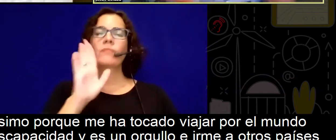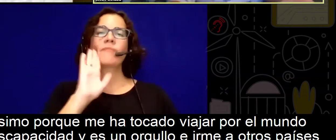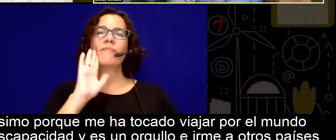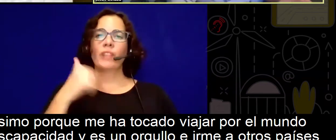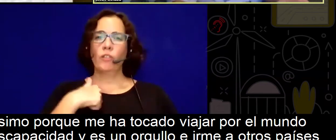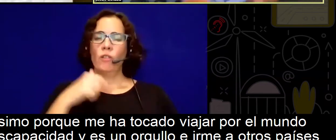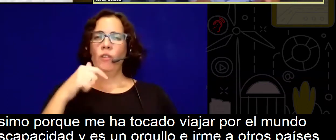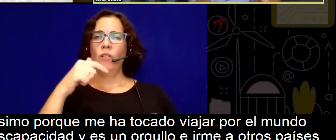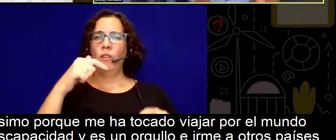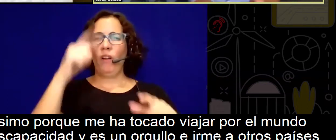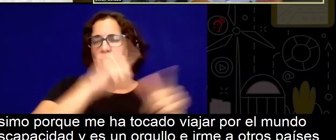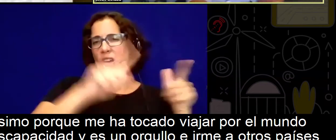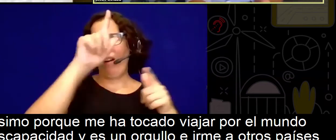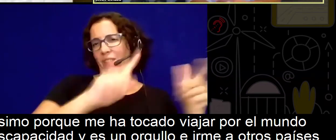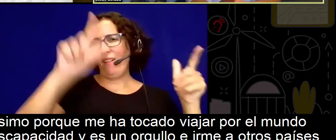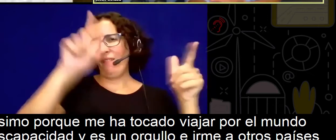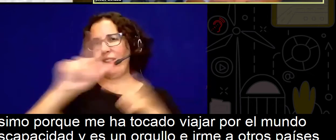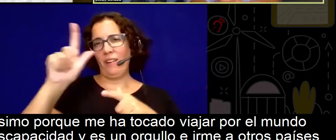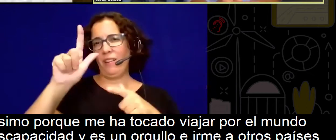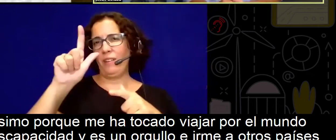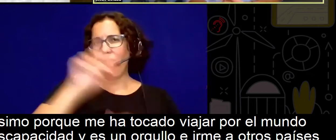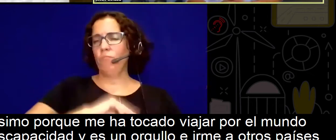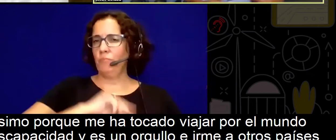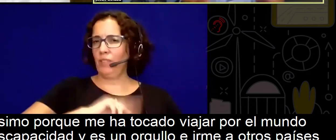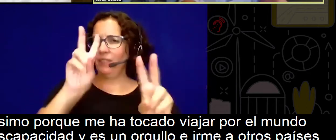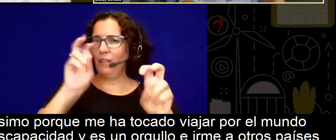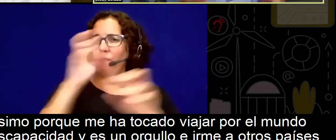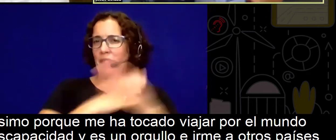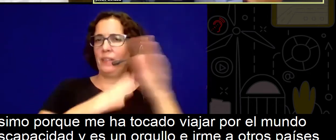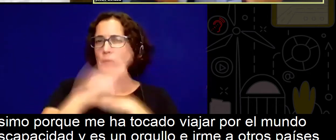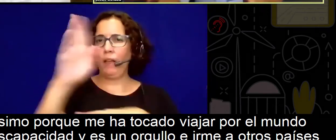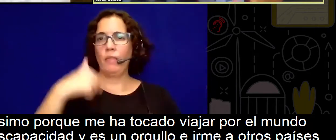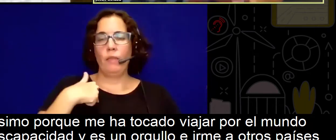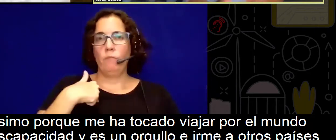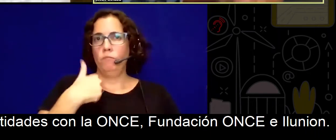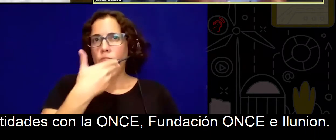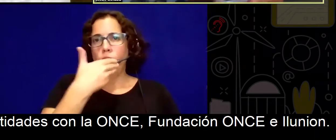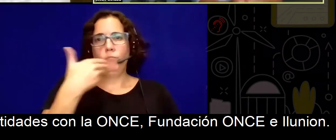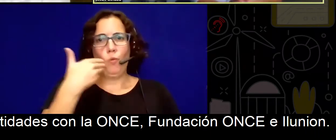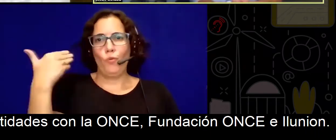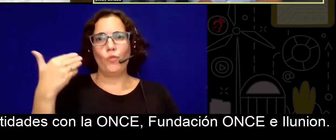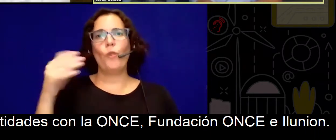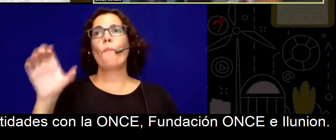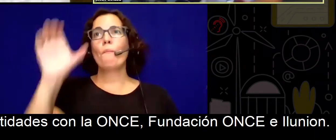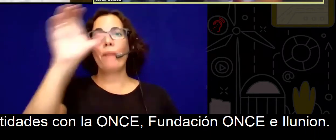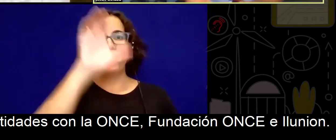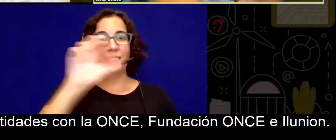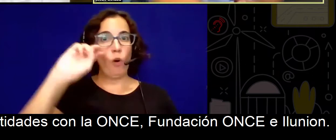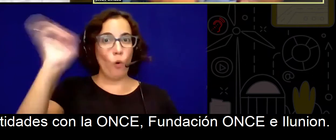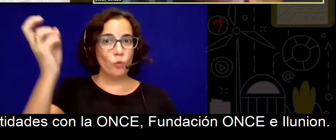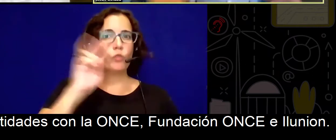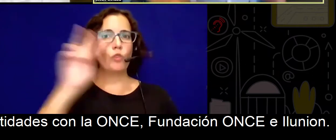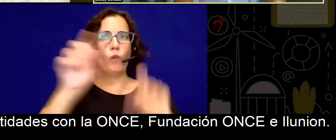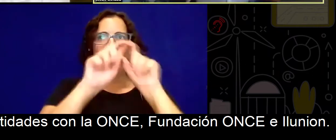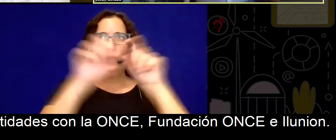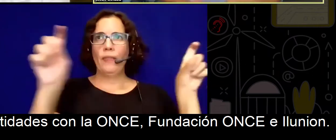viajar mucho por el mundo en el ámbito de la discapacidad. Y para mí es un orgullo irme a otros países y ver cómo existen entidades con la ONCE